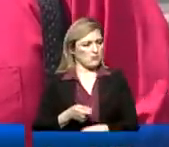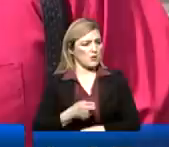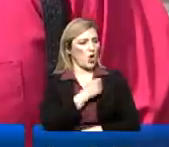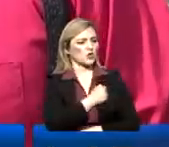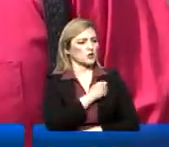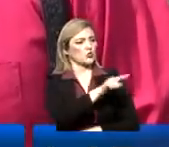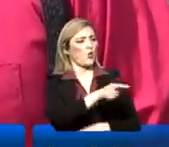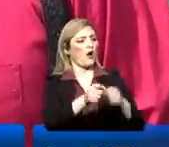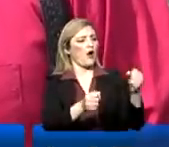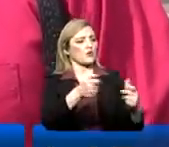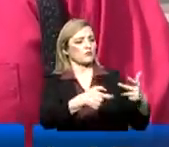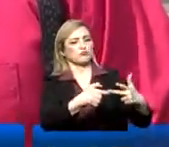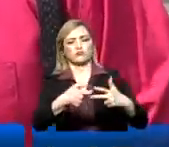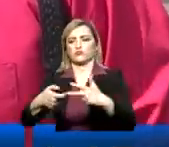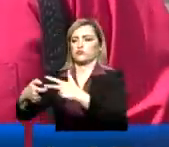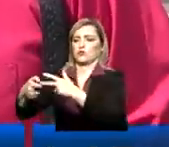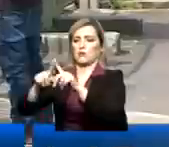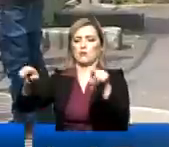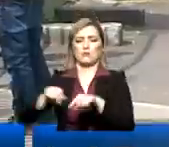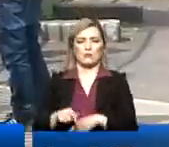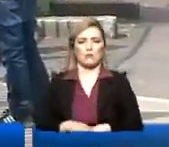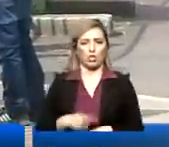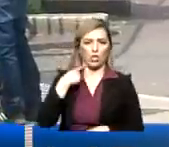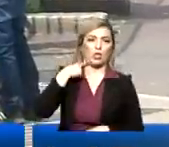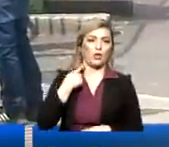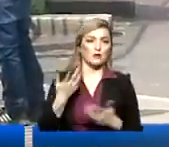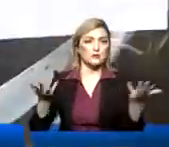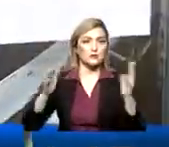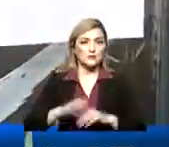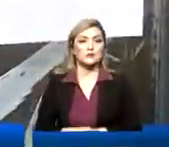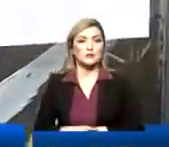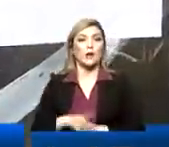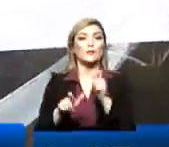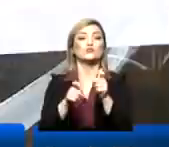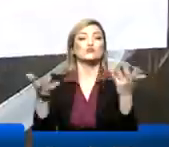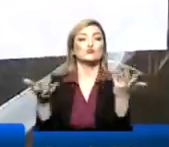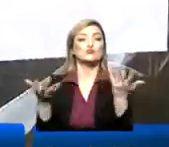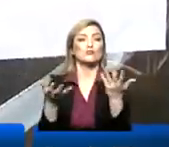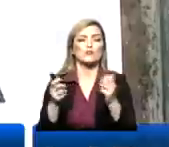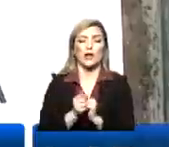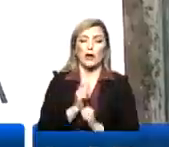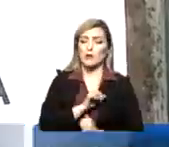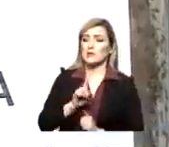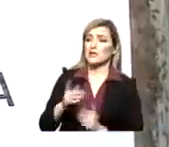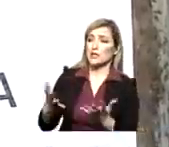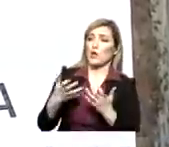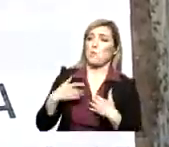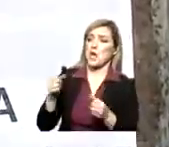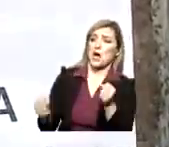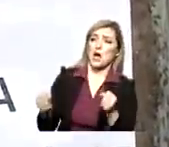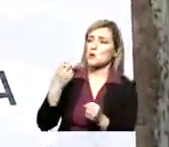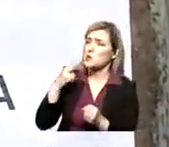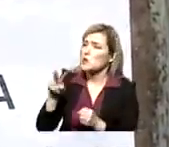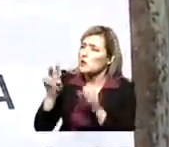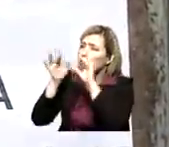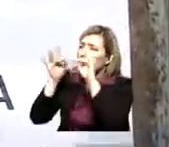su vehículo queda retenido, ahorita se lo lleva a la wincha. Byron y otros usuarios se encontraron con este letrero donde la AMT informa que